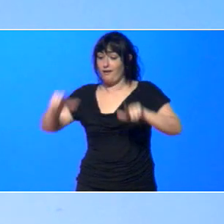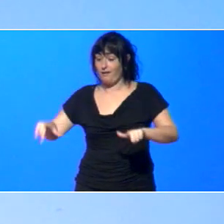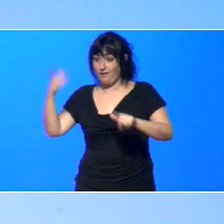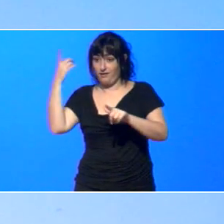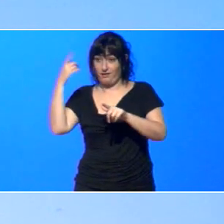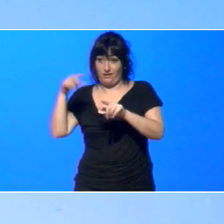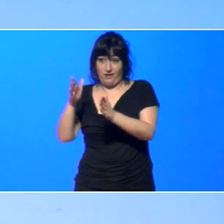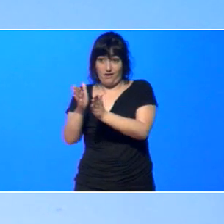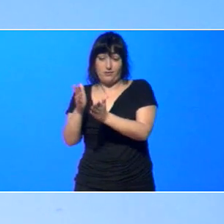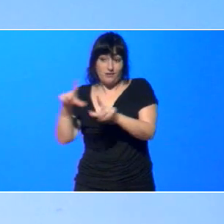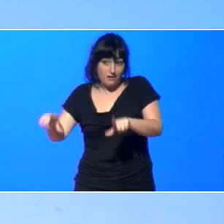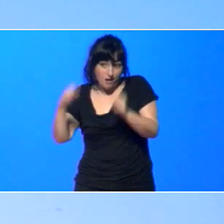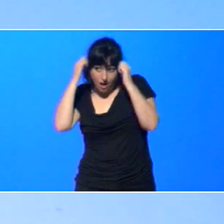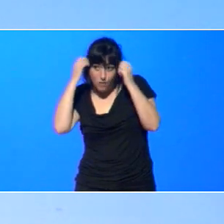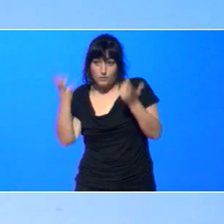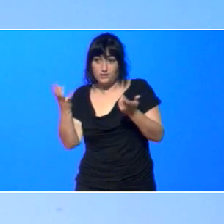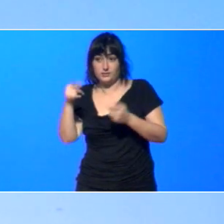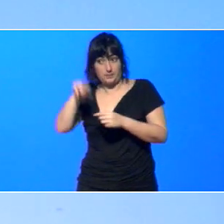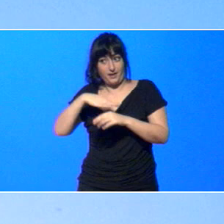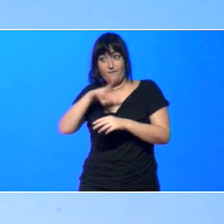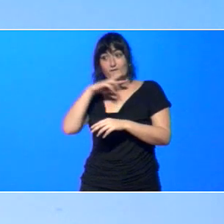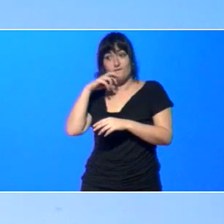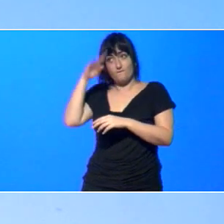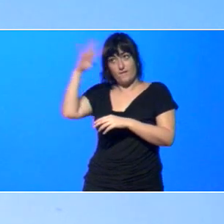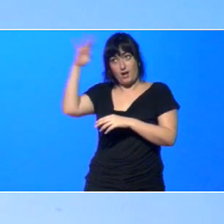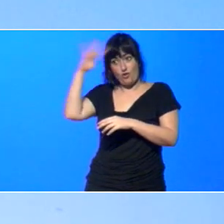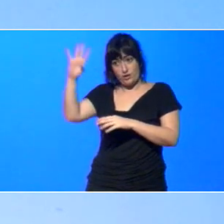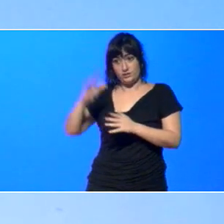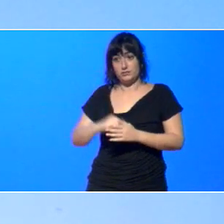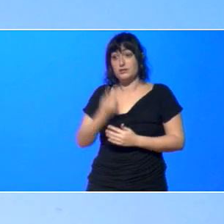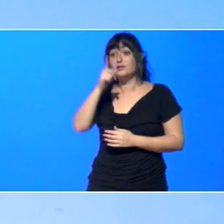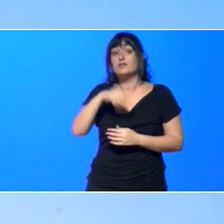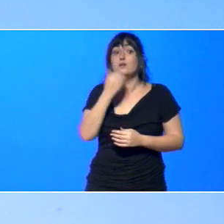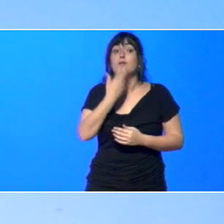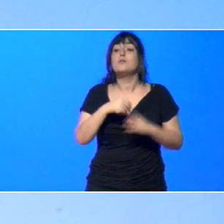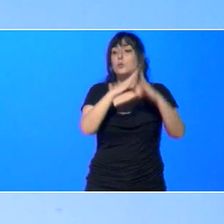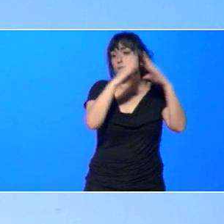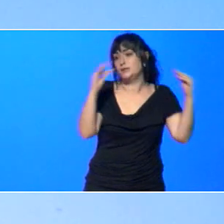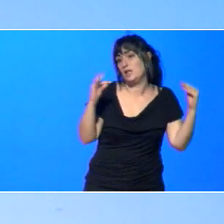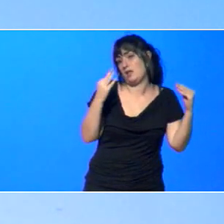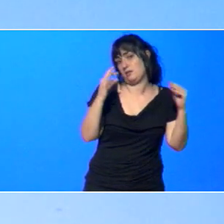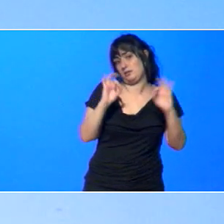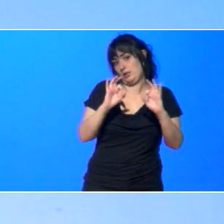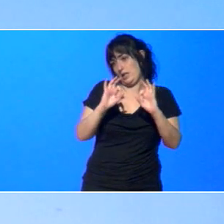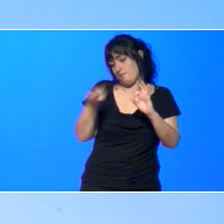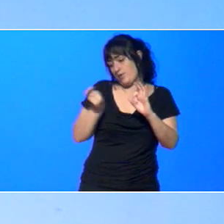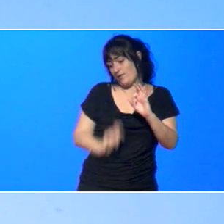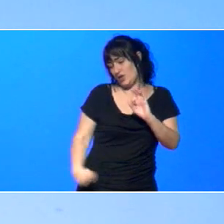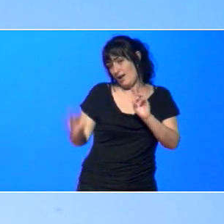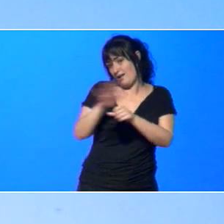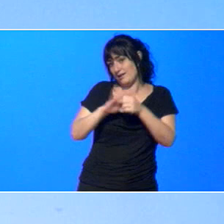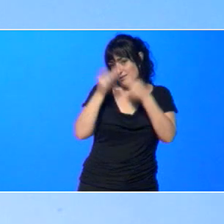principios y debemos intentar que las universidades que forman o los centros que forman no a estos profesionales de la